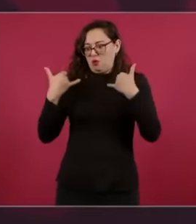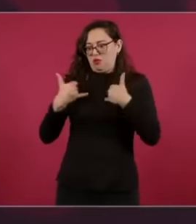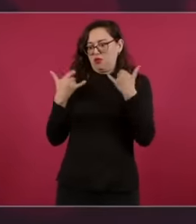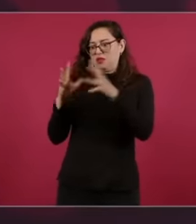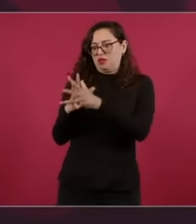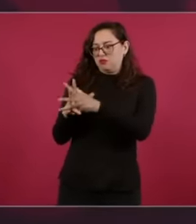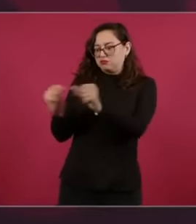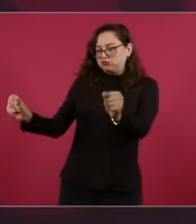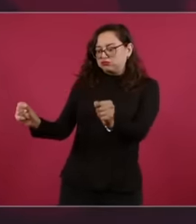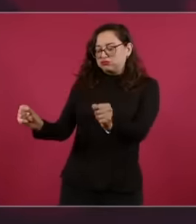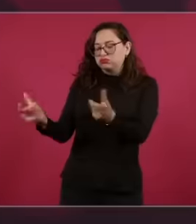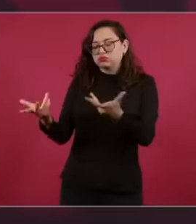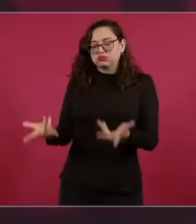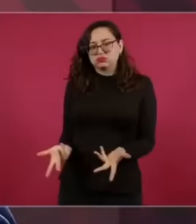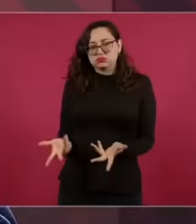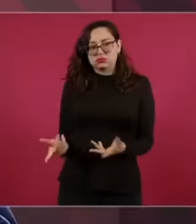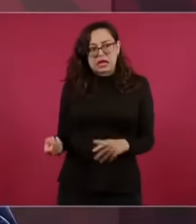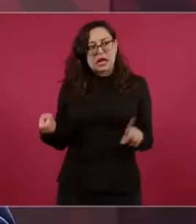no da a conocer